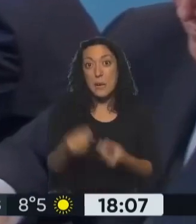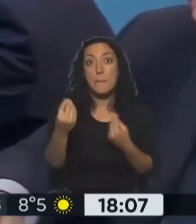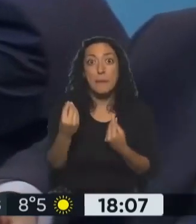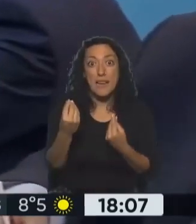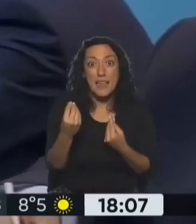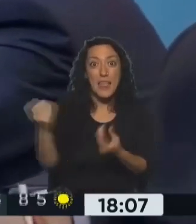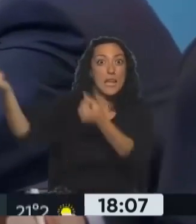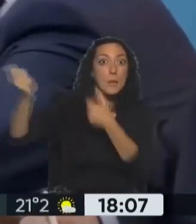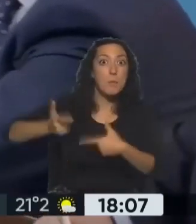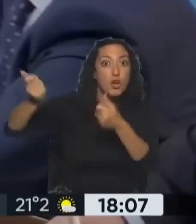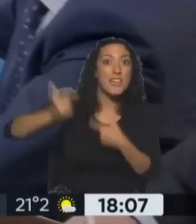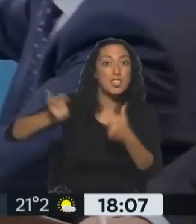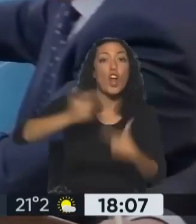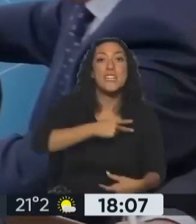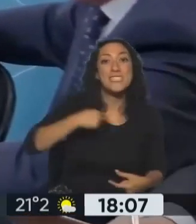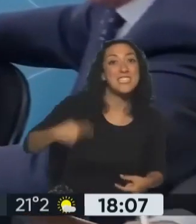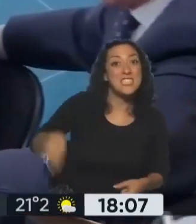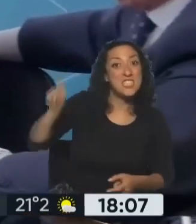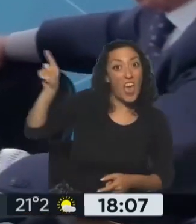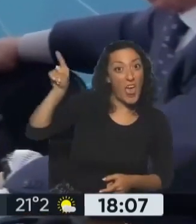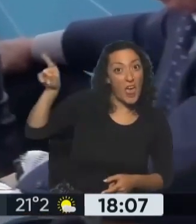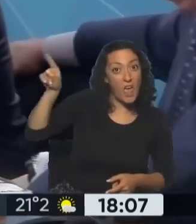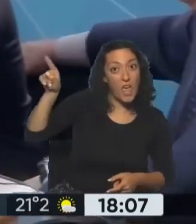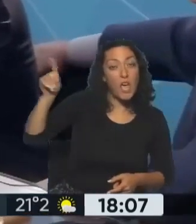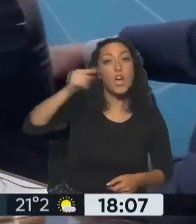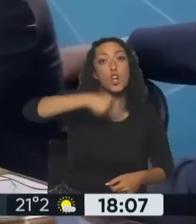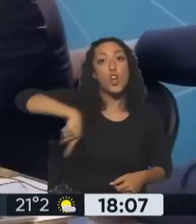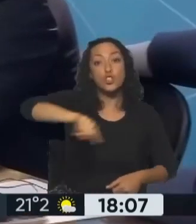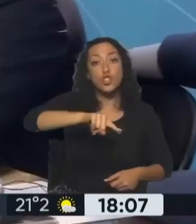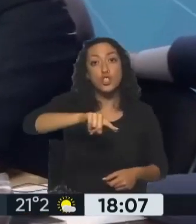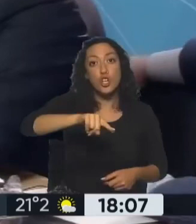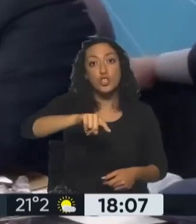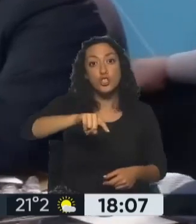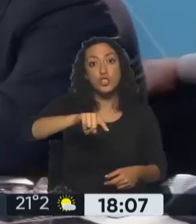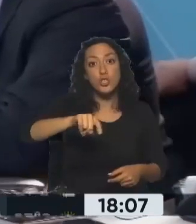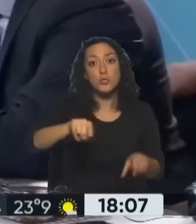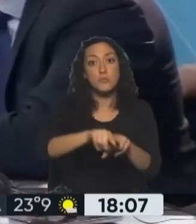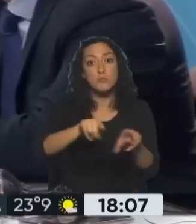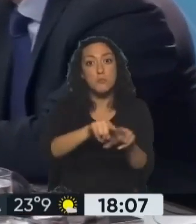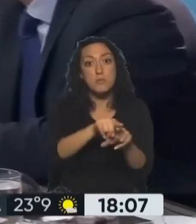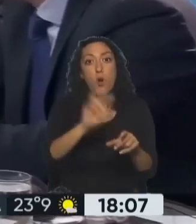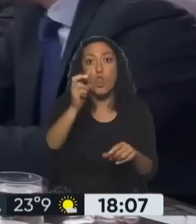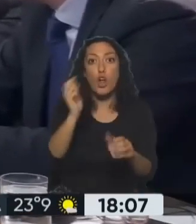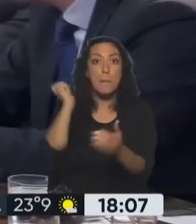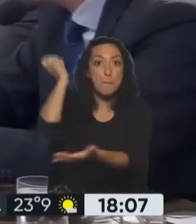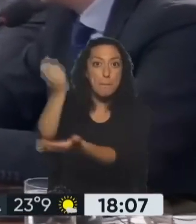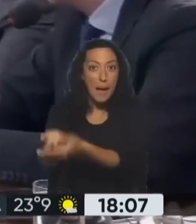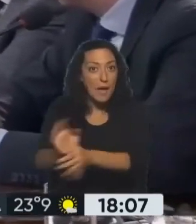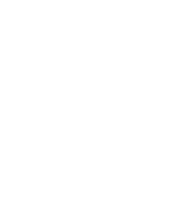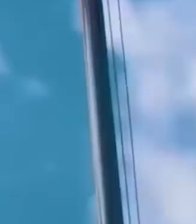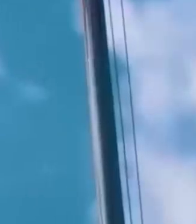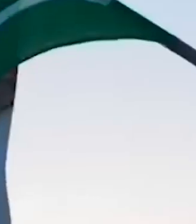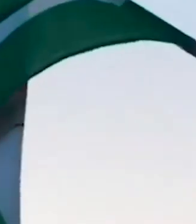Argentina comienza a usar yuanes para el pago de importaciones, con la aspiración de evitar la sobrefacturación de las